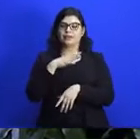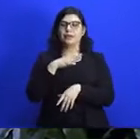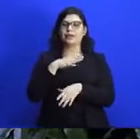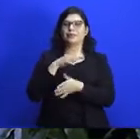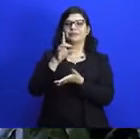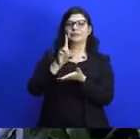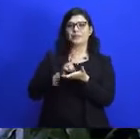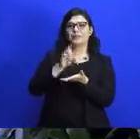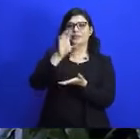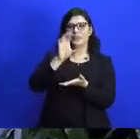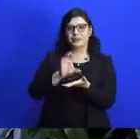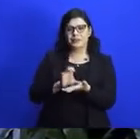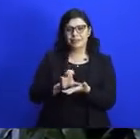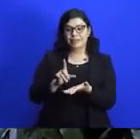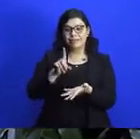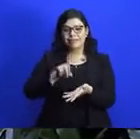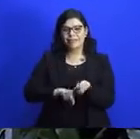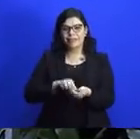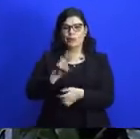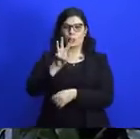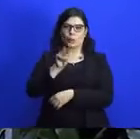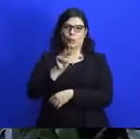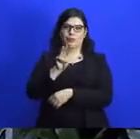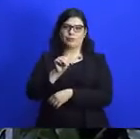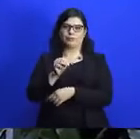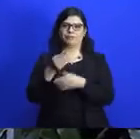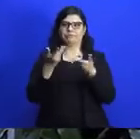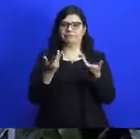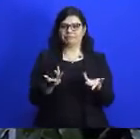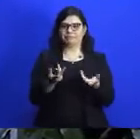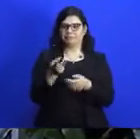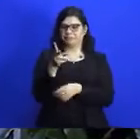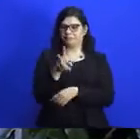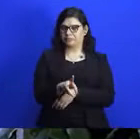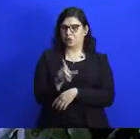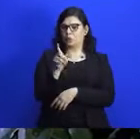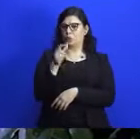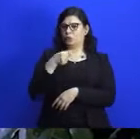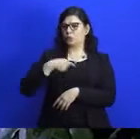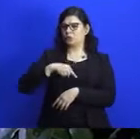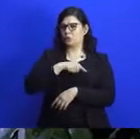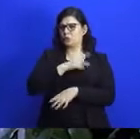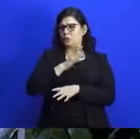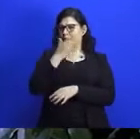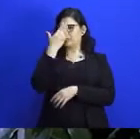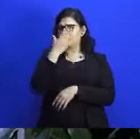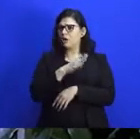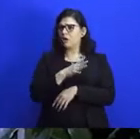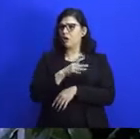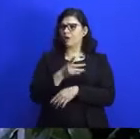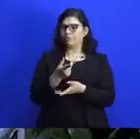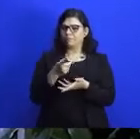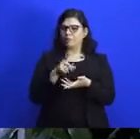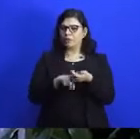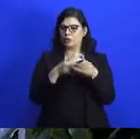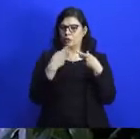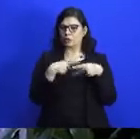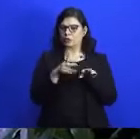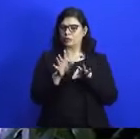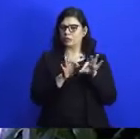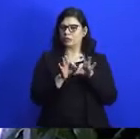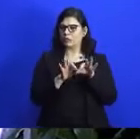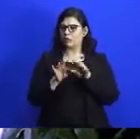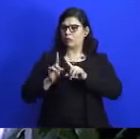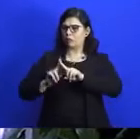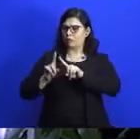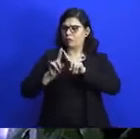de discapacidad. Estamos convencidos que al tener una fuerza laboral diversa, eso nos va a